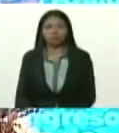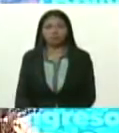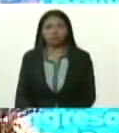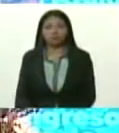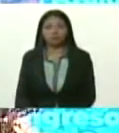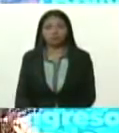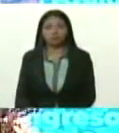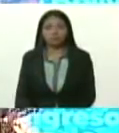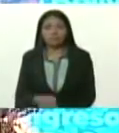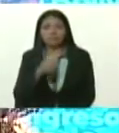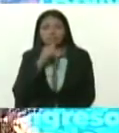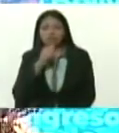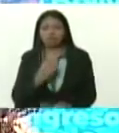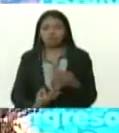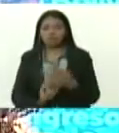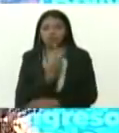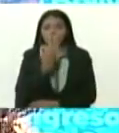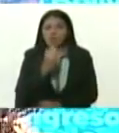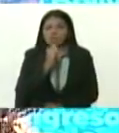¿Quién lo fundó?